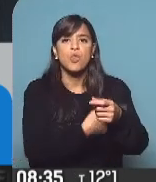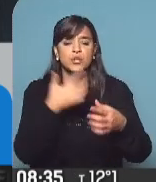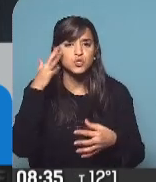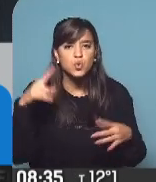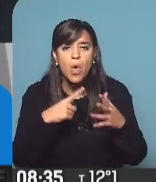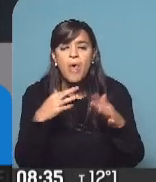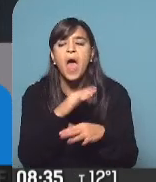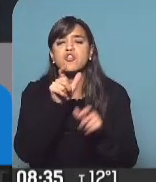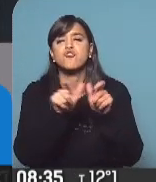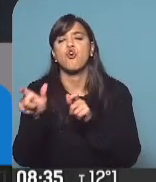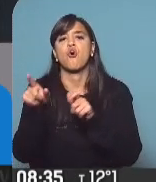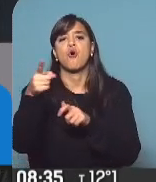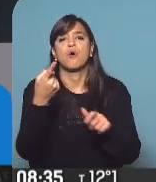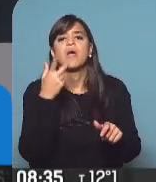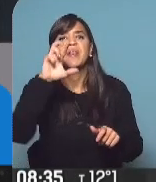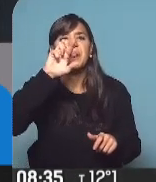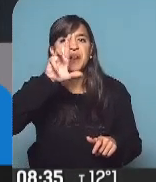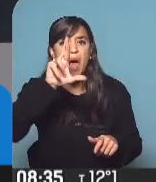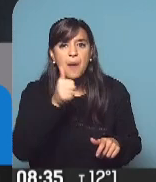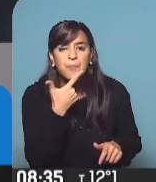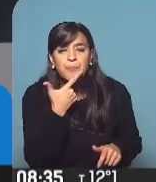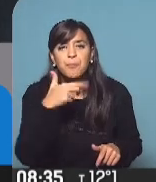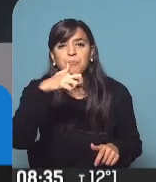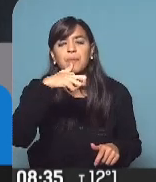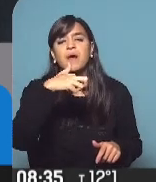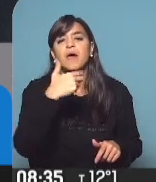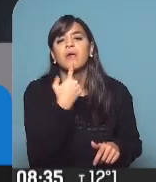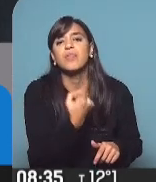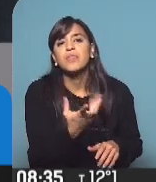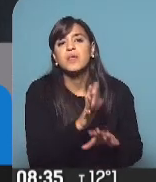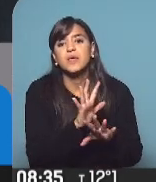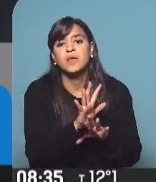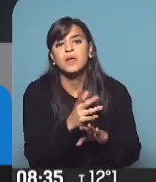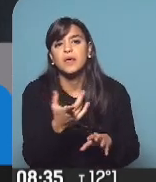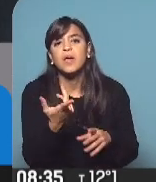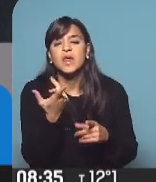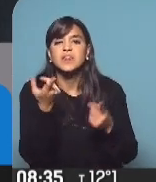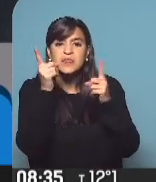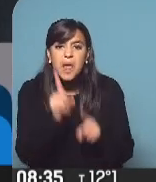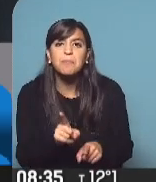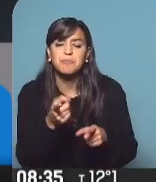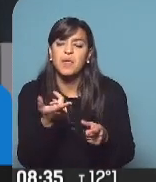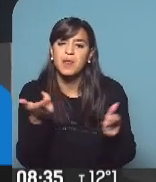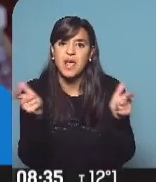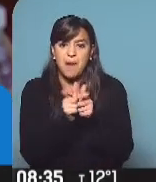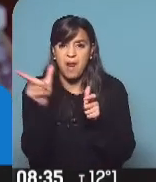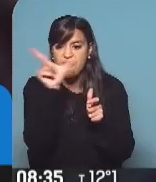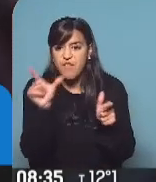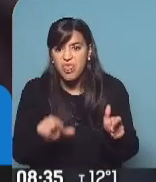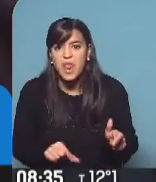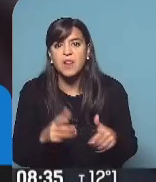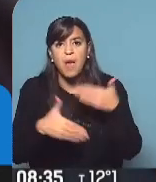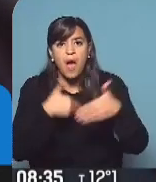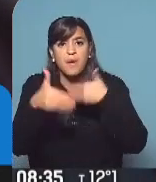internacional como rap vino la justicia federal electoral también trabaja muy bien planteó para todos es un